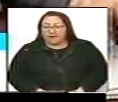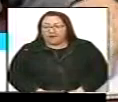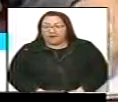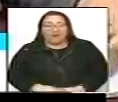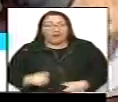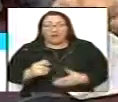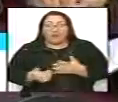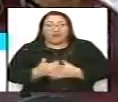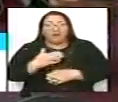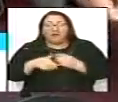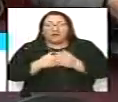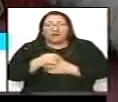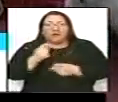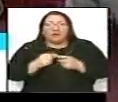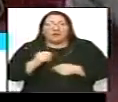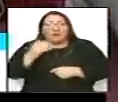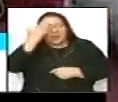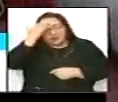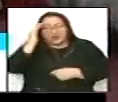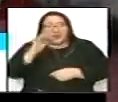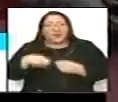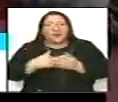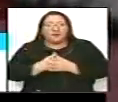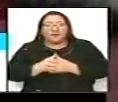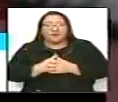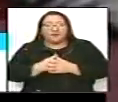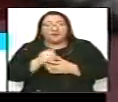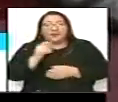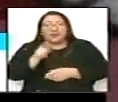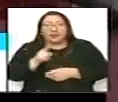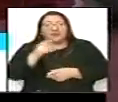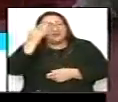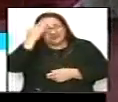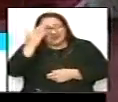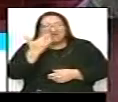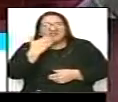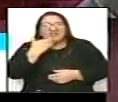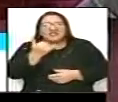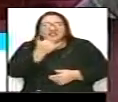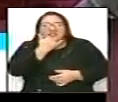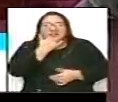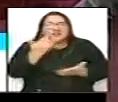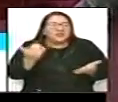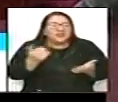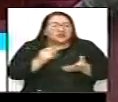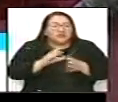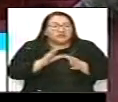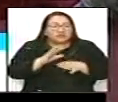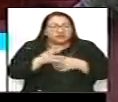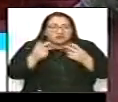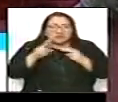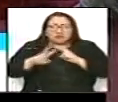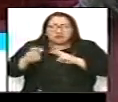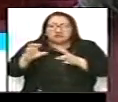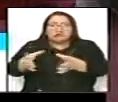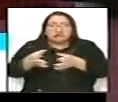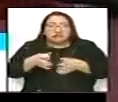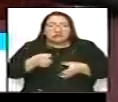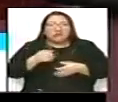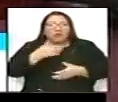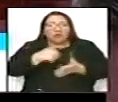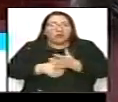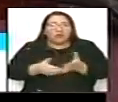opinión pública está debidamente informada y se sabe de la abrumadora evidencia que existe en este